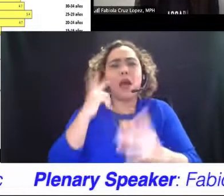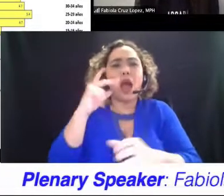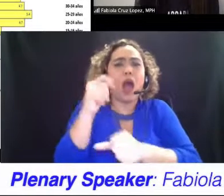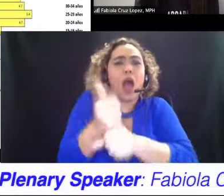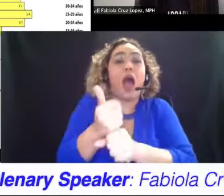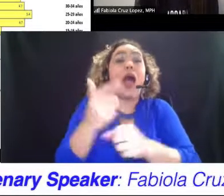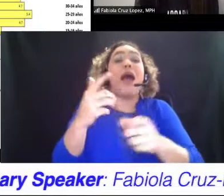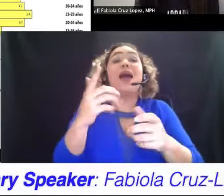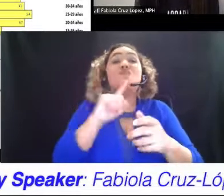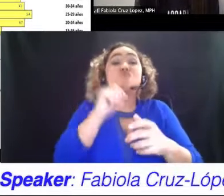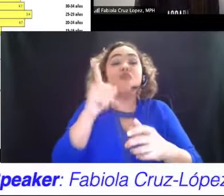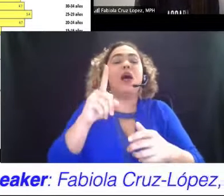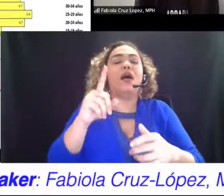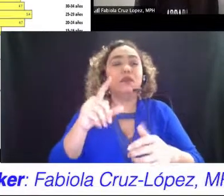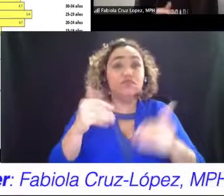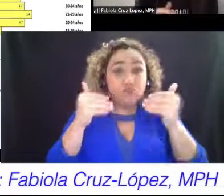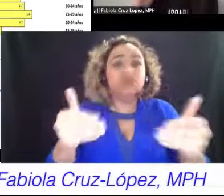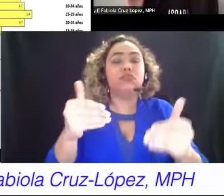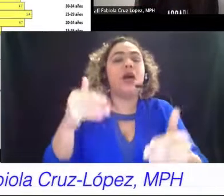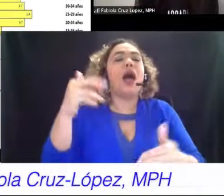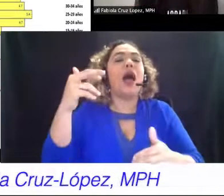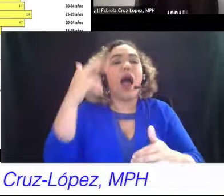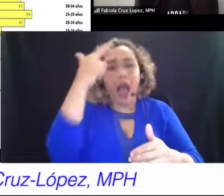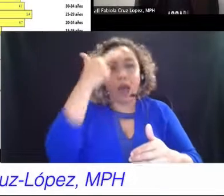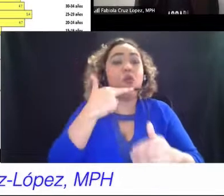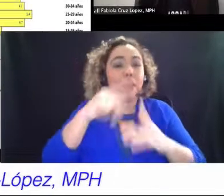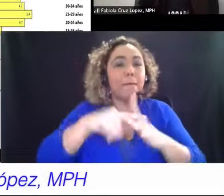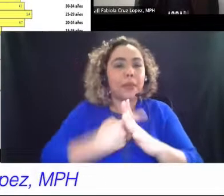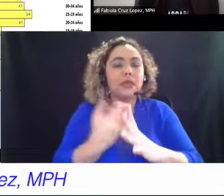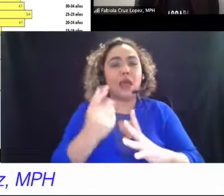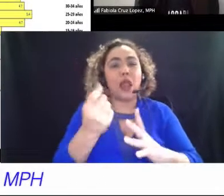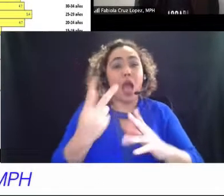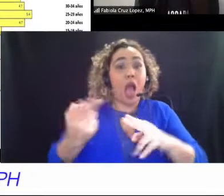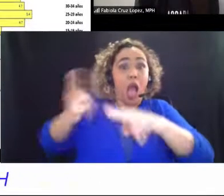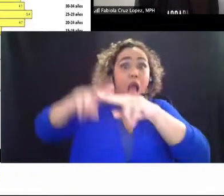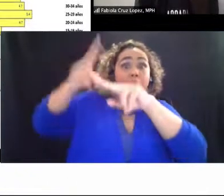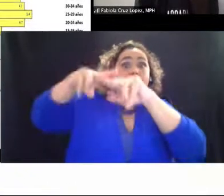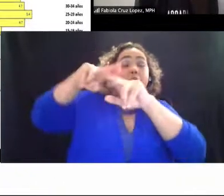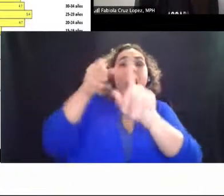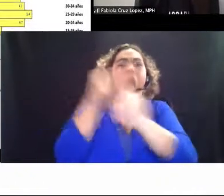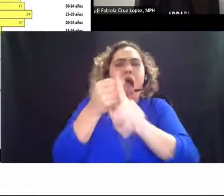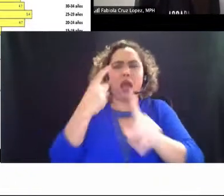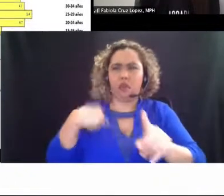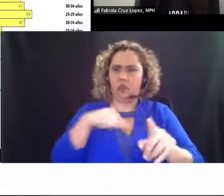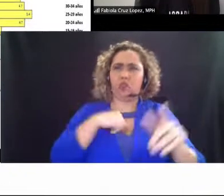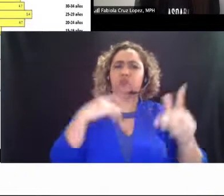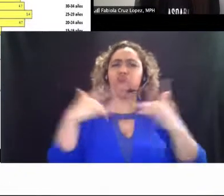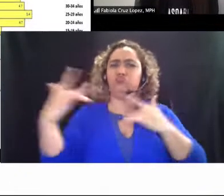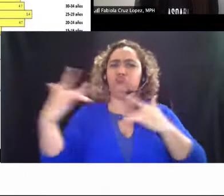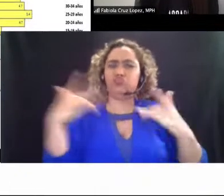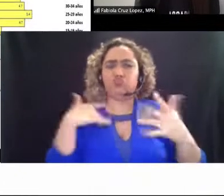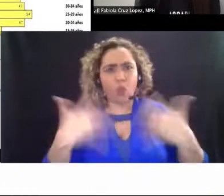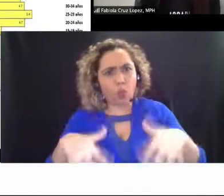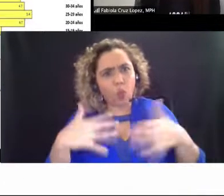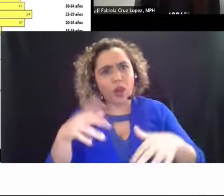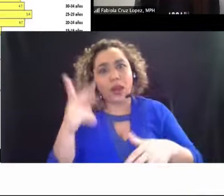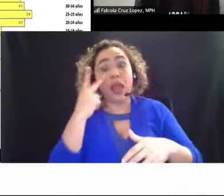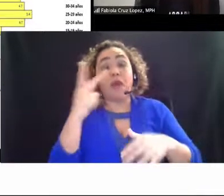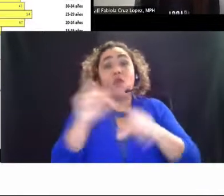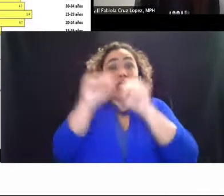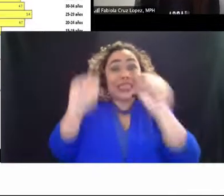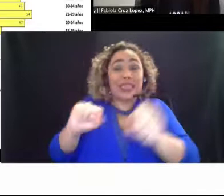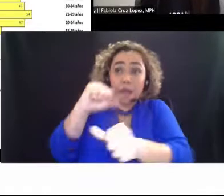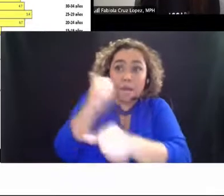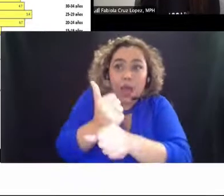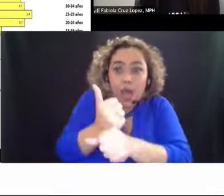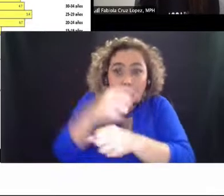agosto 1. Y pues ese aumento de los casos fue bien preocupante. Levantar un sistema, ¿verdad?, dentro